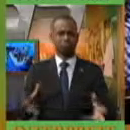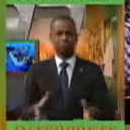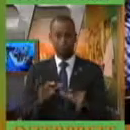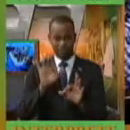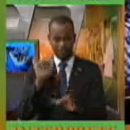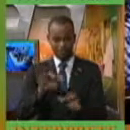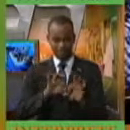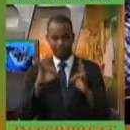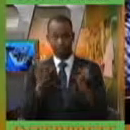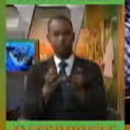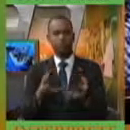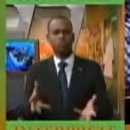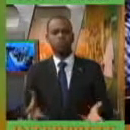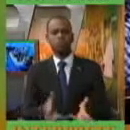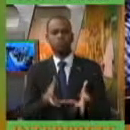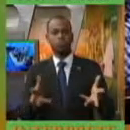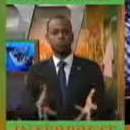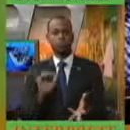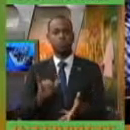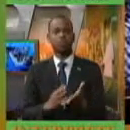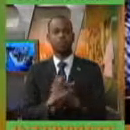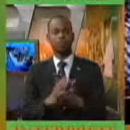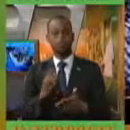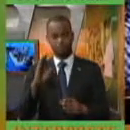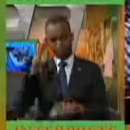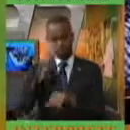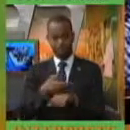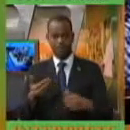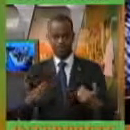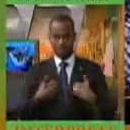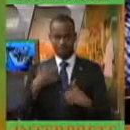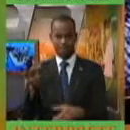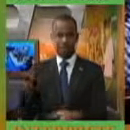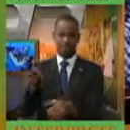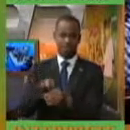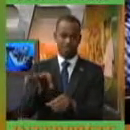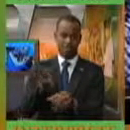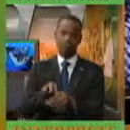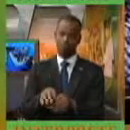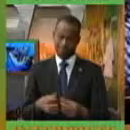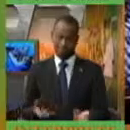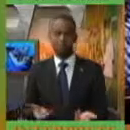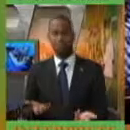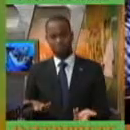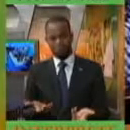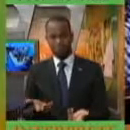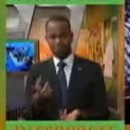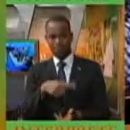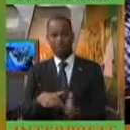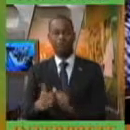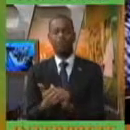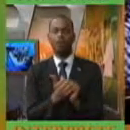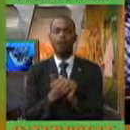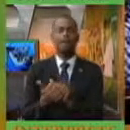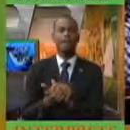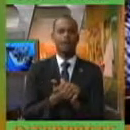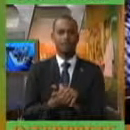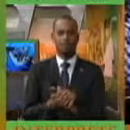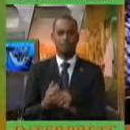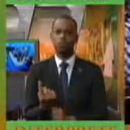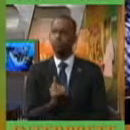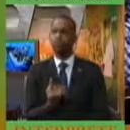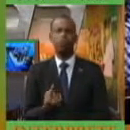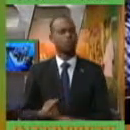justamente quien impulse ese derecho que tiene su hijo de ir a votar, de que ellos lo acompañen, de que no lo mande